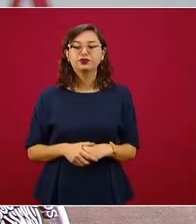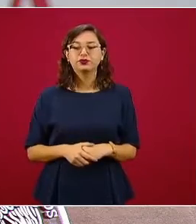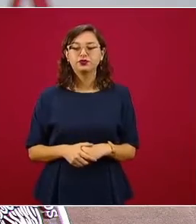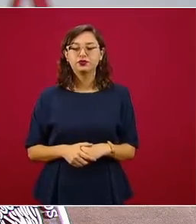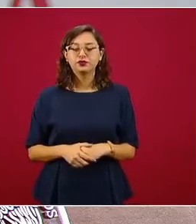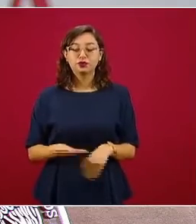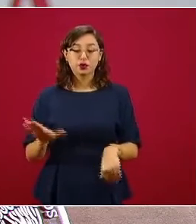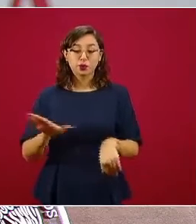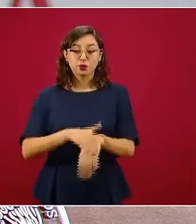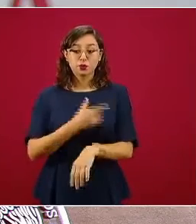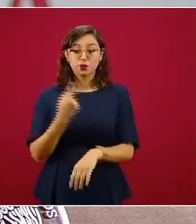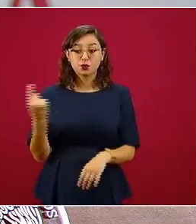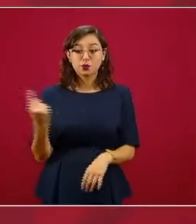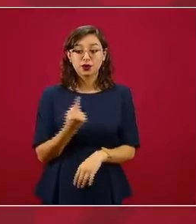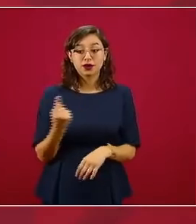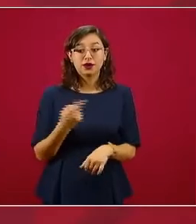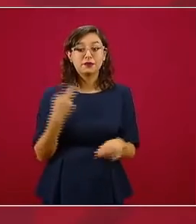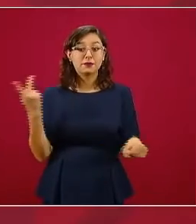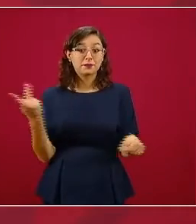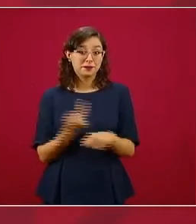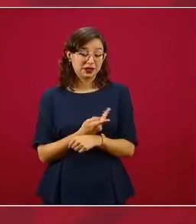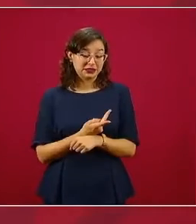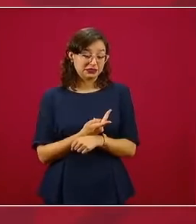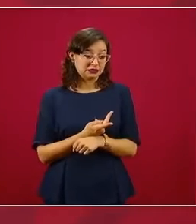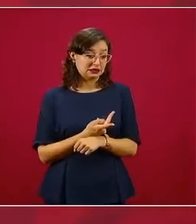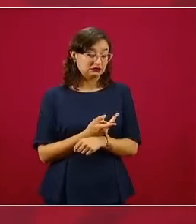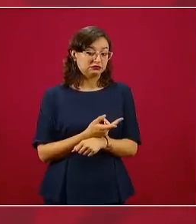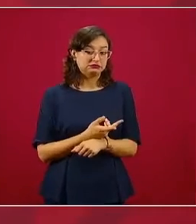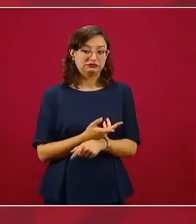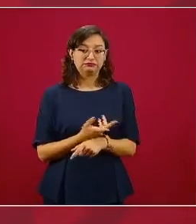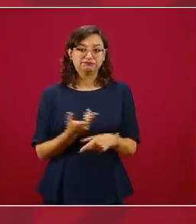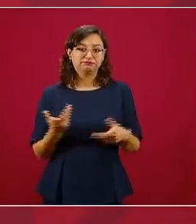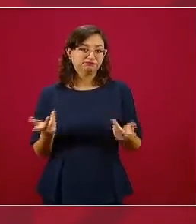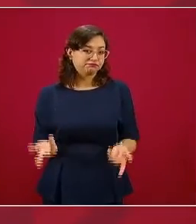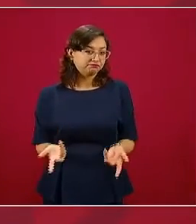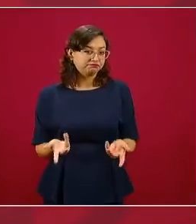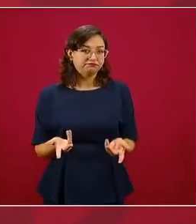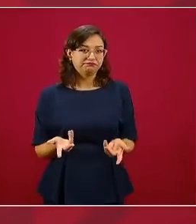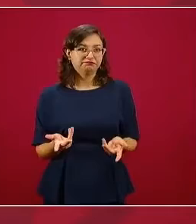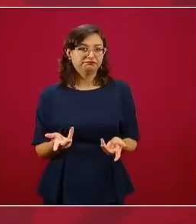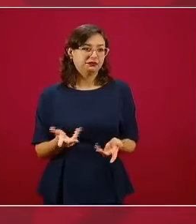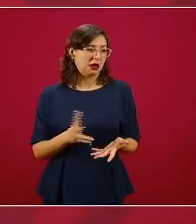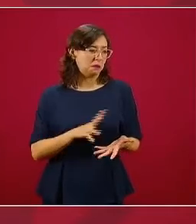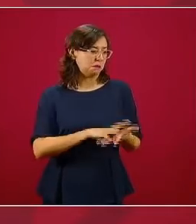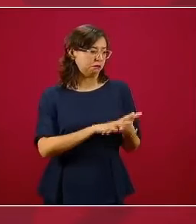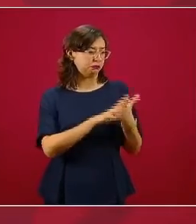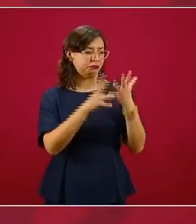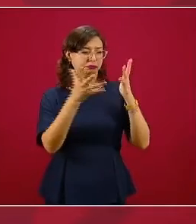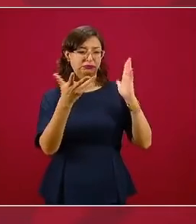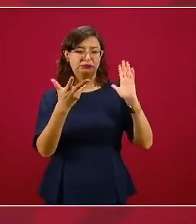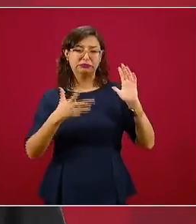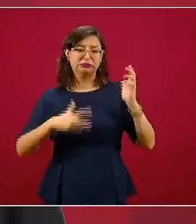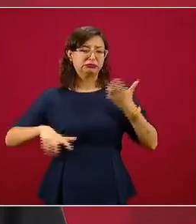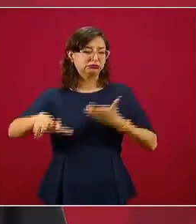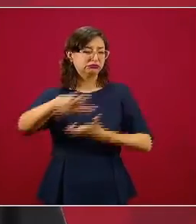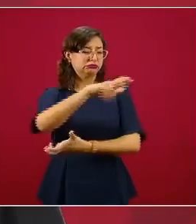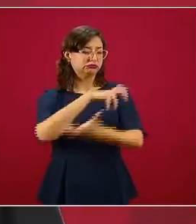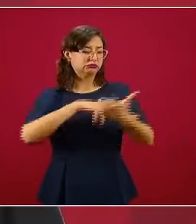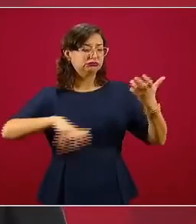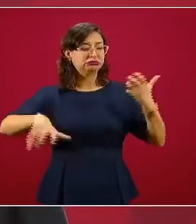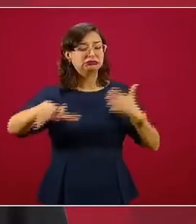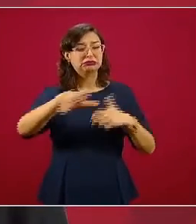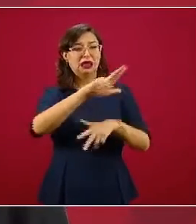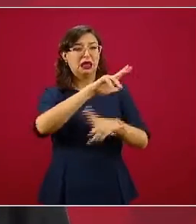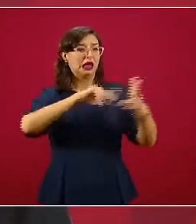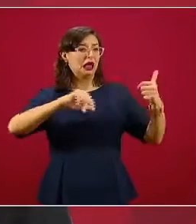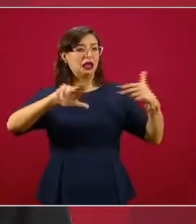porque ya cuando hay una tragedia, además de las pérdidas de vidas humanas, el